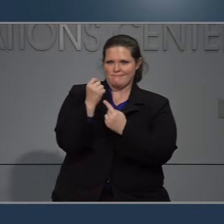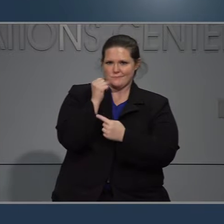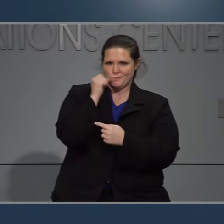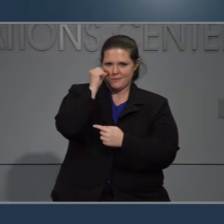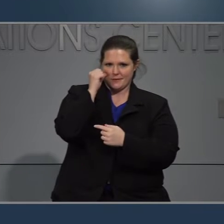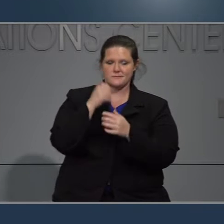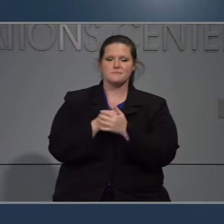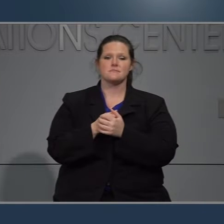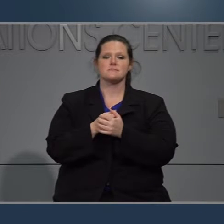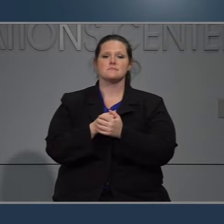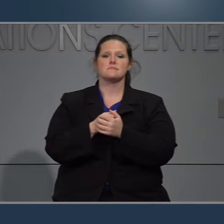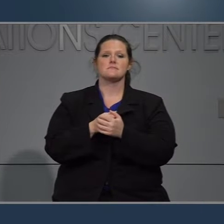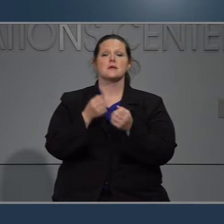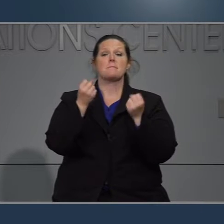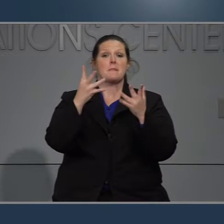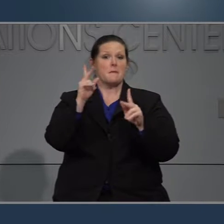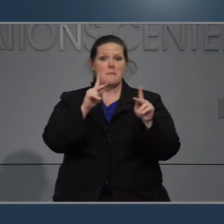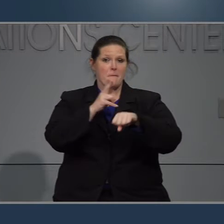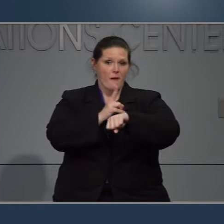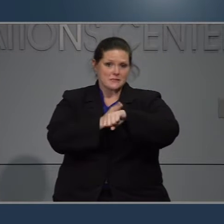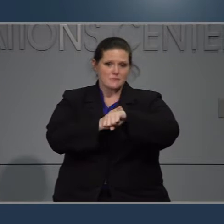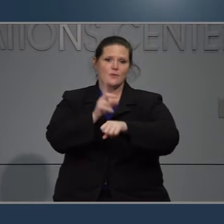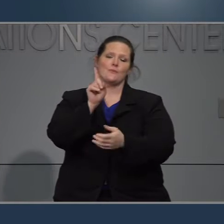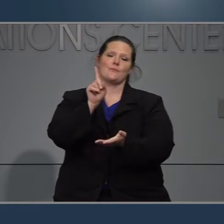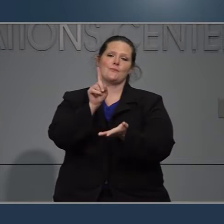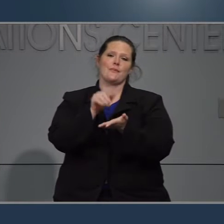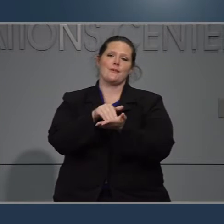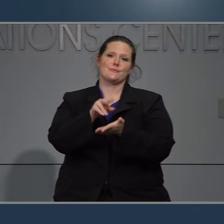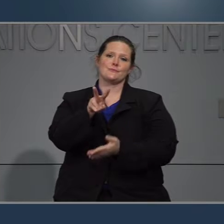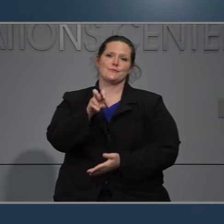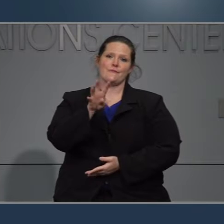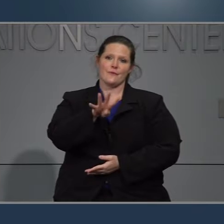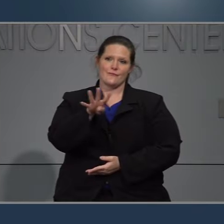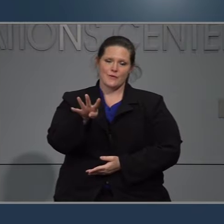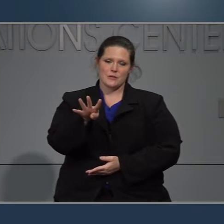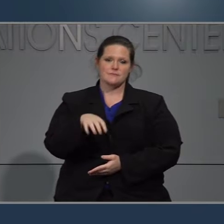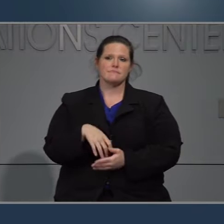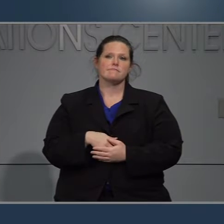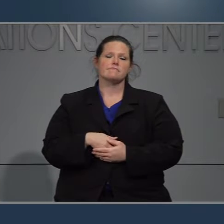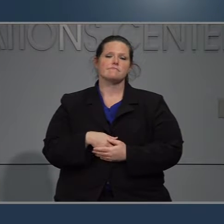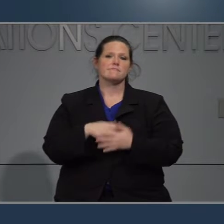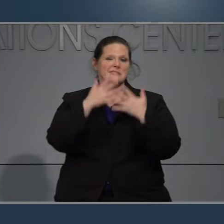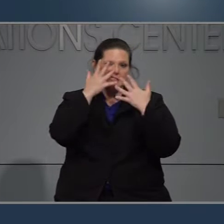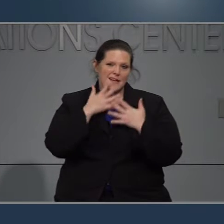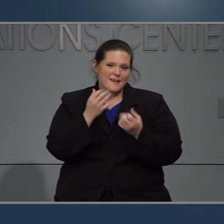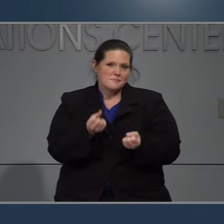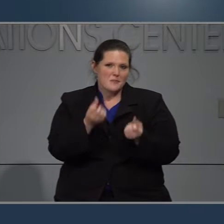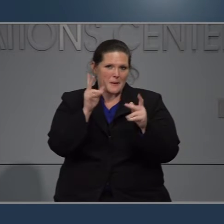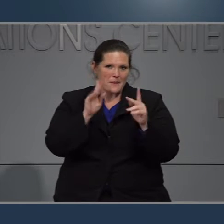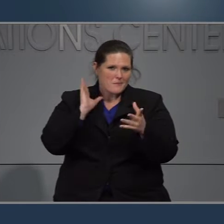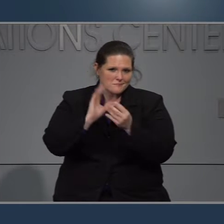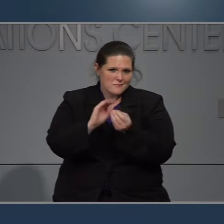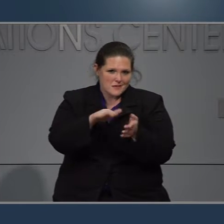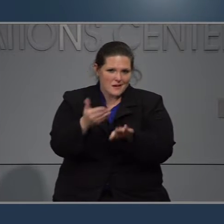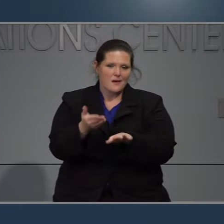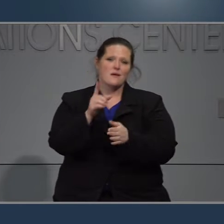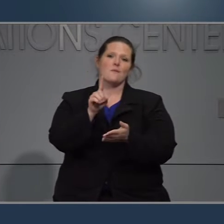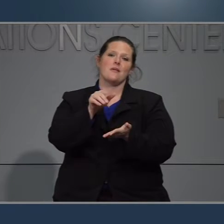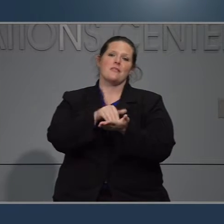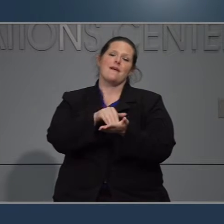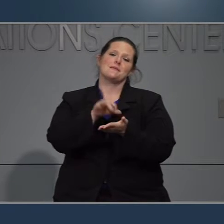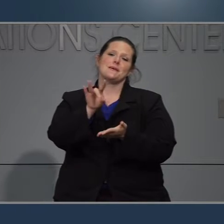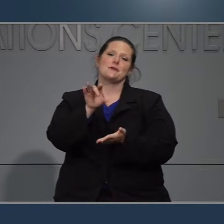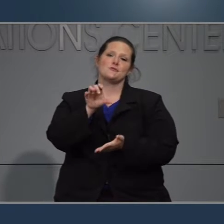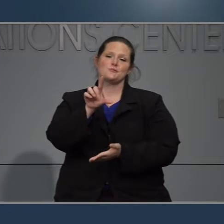1,244 personas en el hospital y tristemente 1,820 personas han fallecido. Nuestros